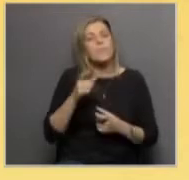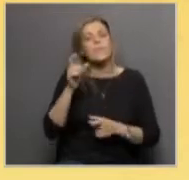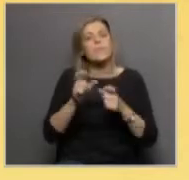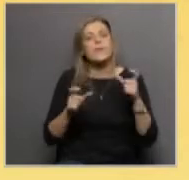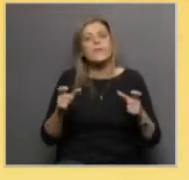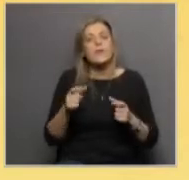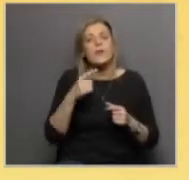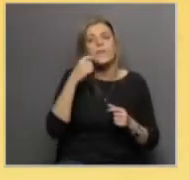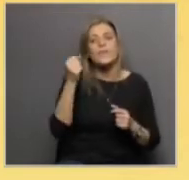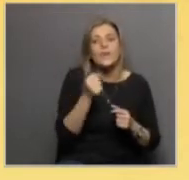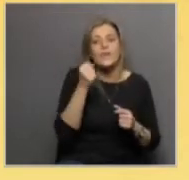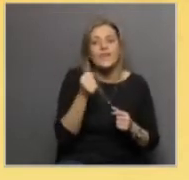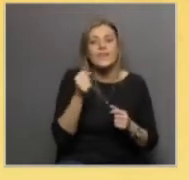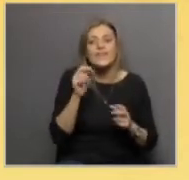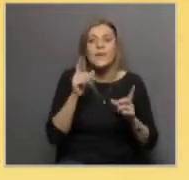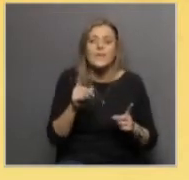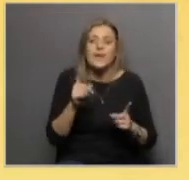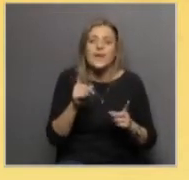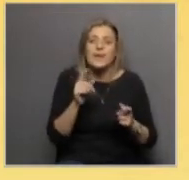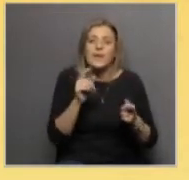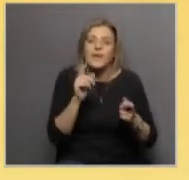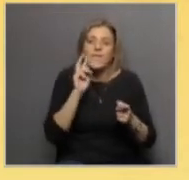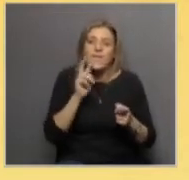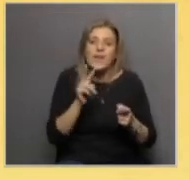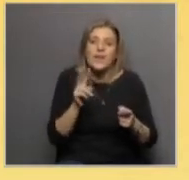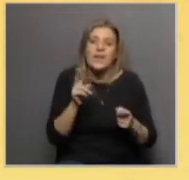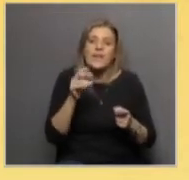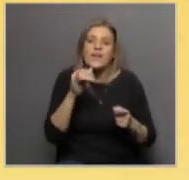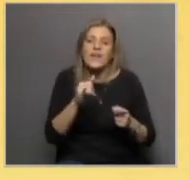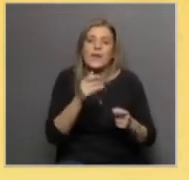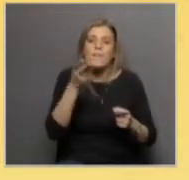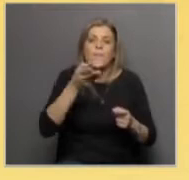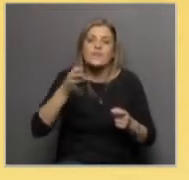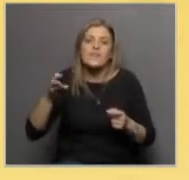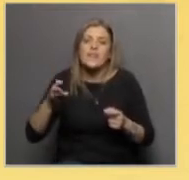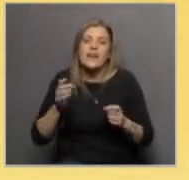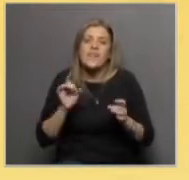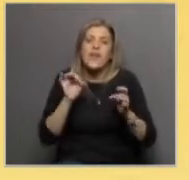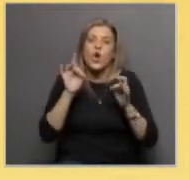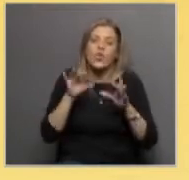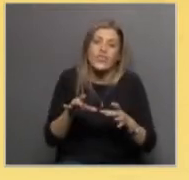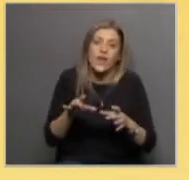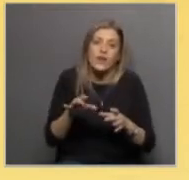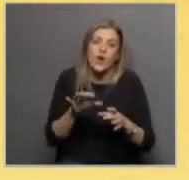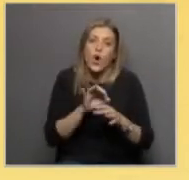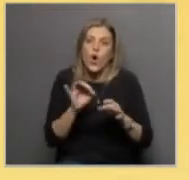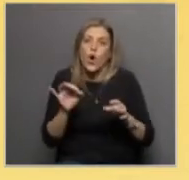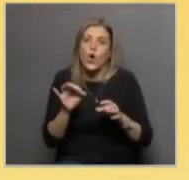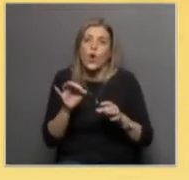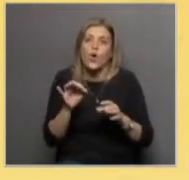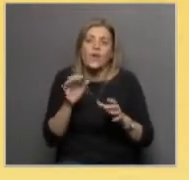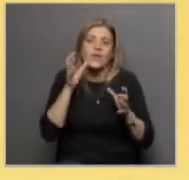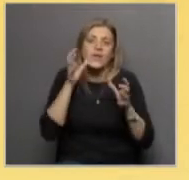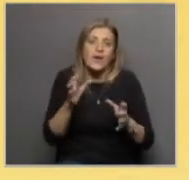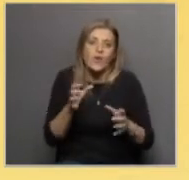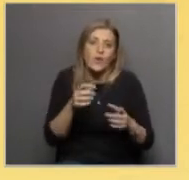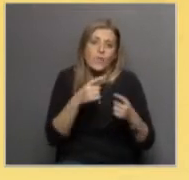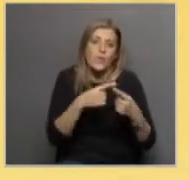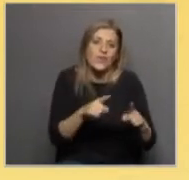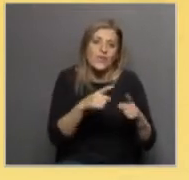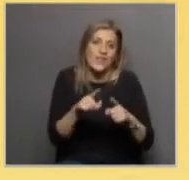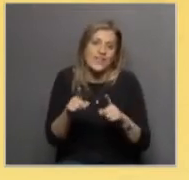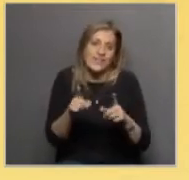Hay que ajustar un poco en función también de las probabilidades de contagio o de alguno de los eventos en las distintas franjas.